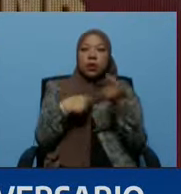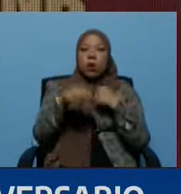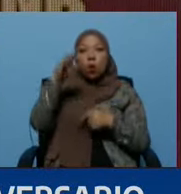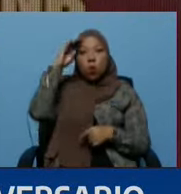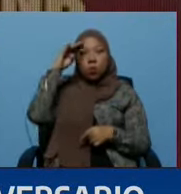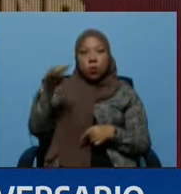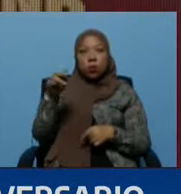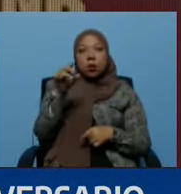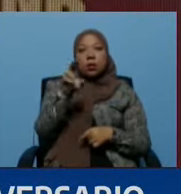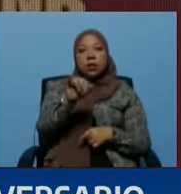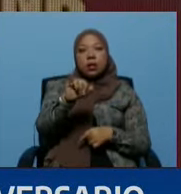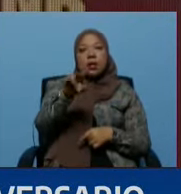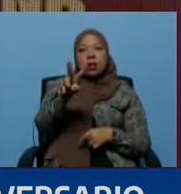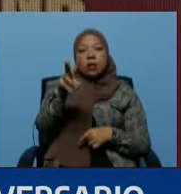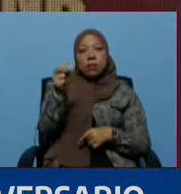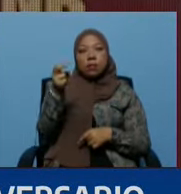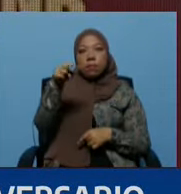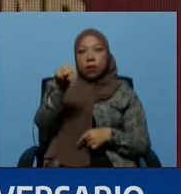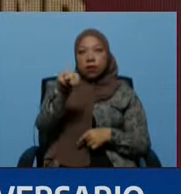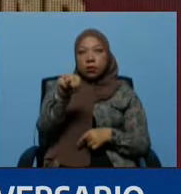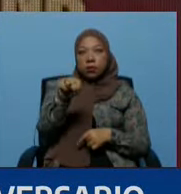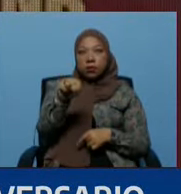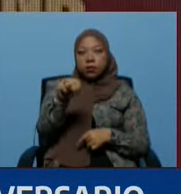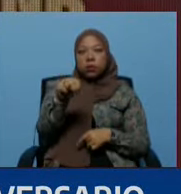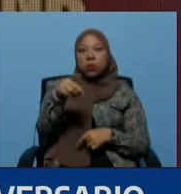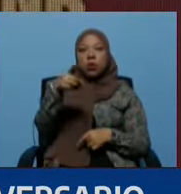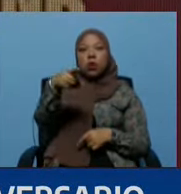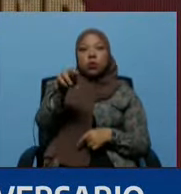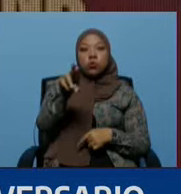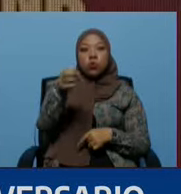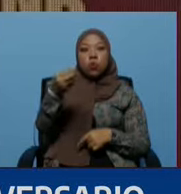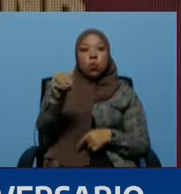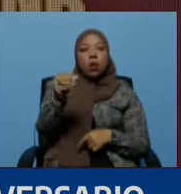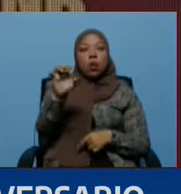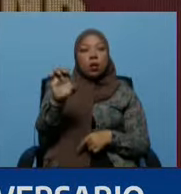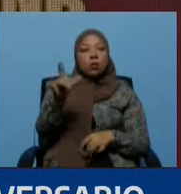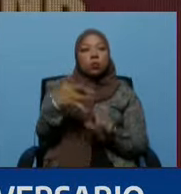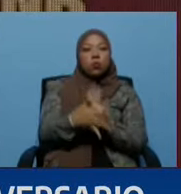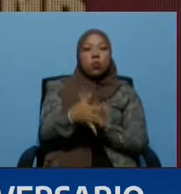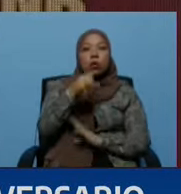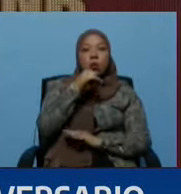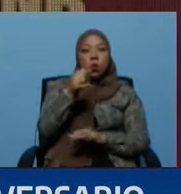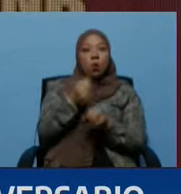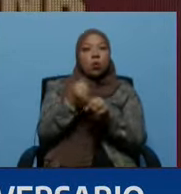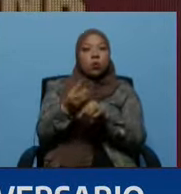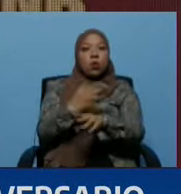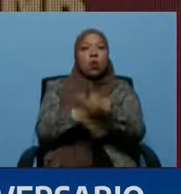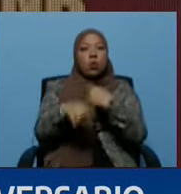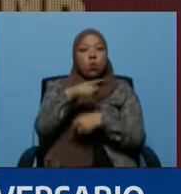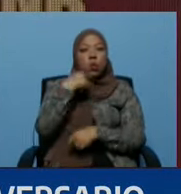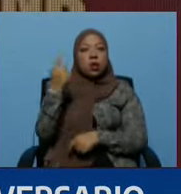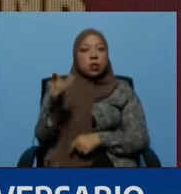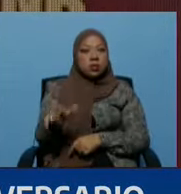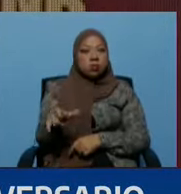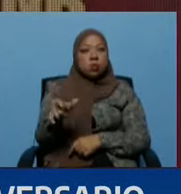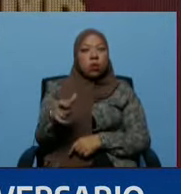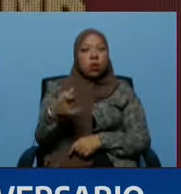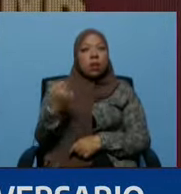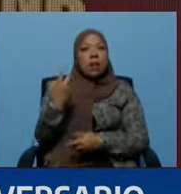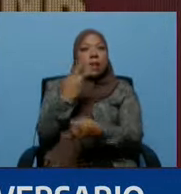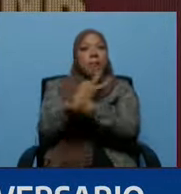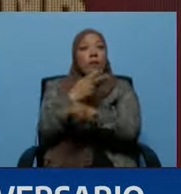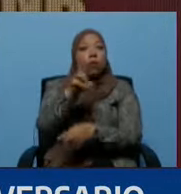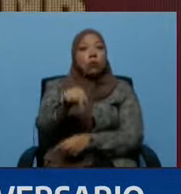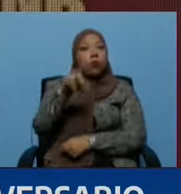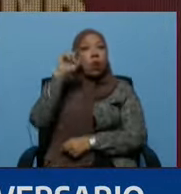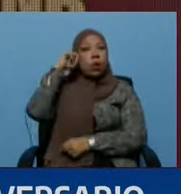narcoparamilitar Iván Duque de Colombia, al finado Sebastián Piñera de Chile, al de Paraguay, que no me